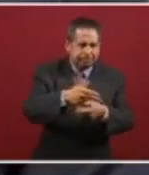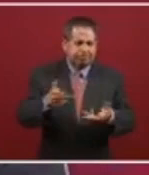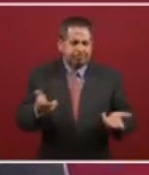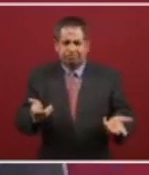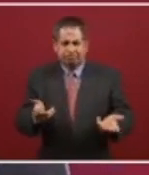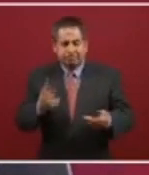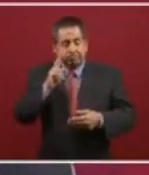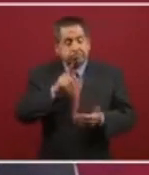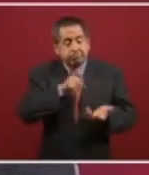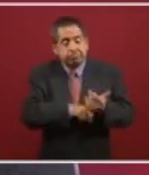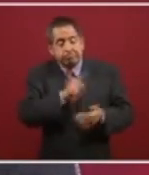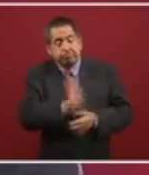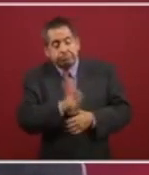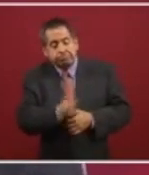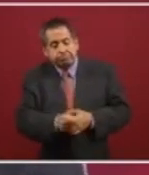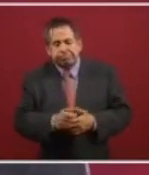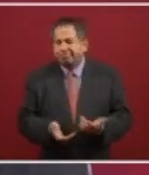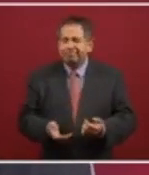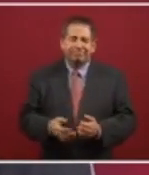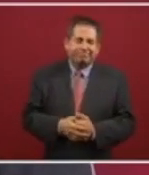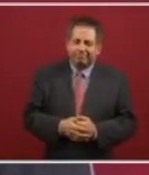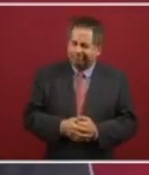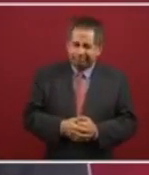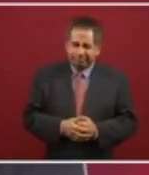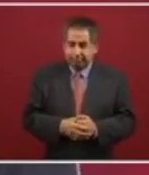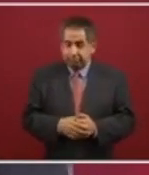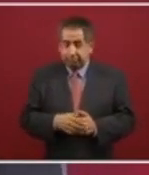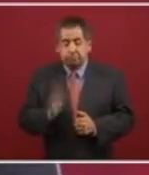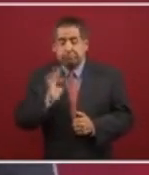pues para ver si ya están